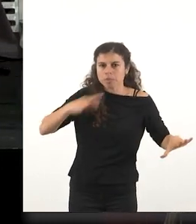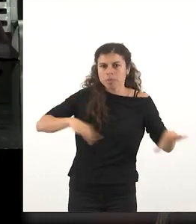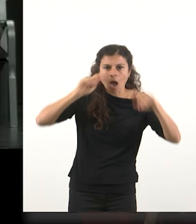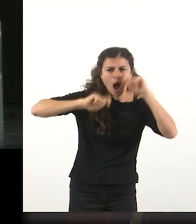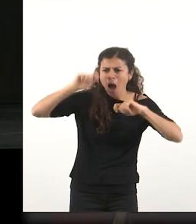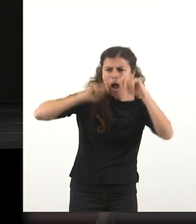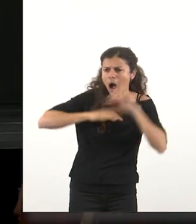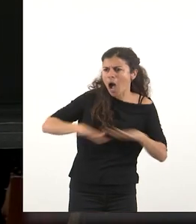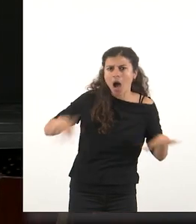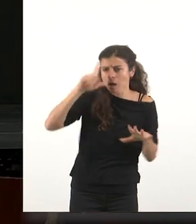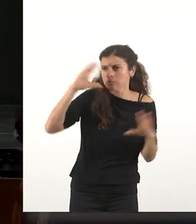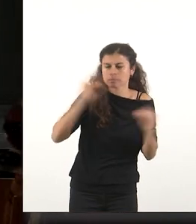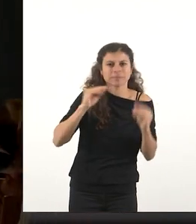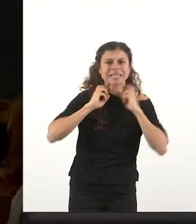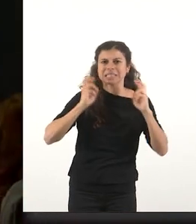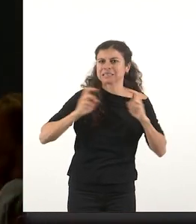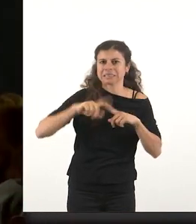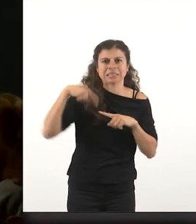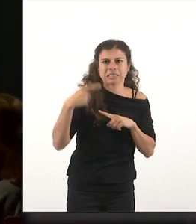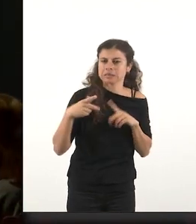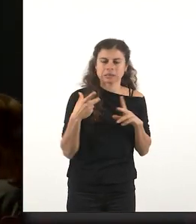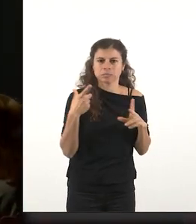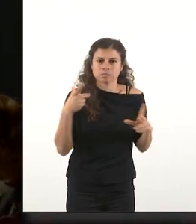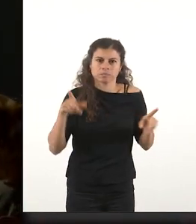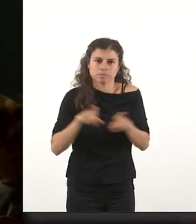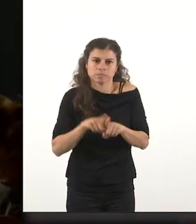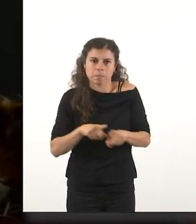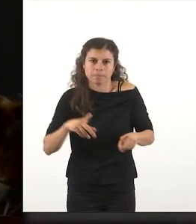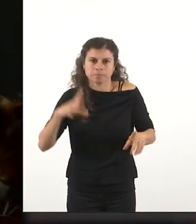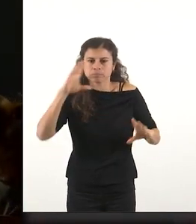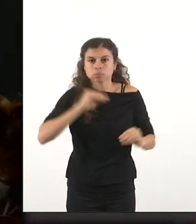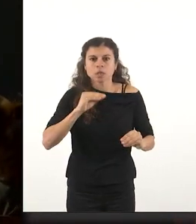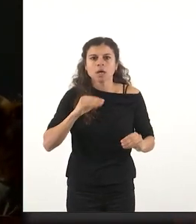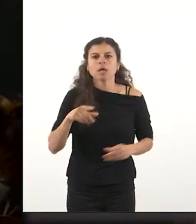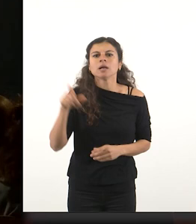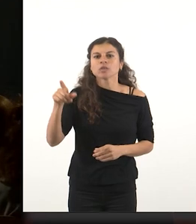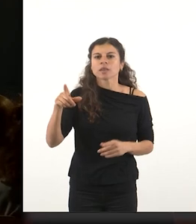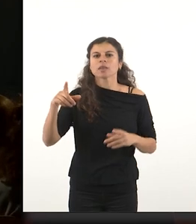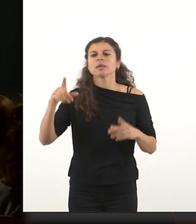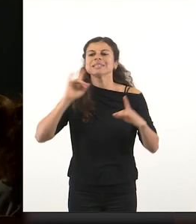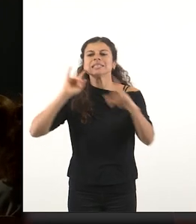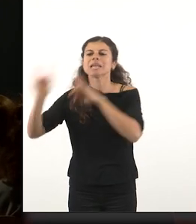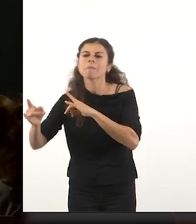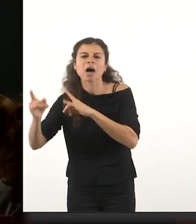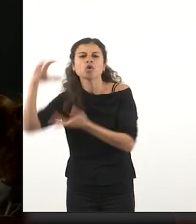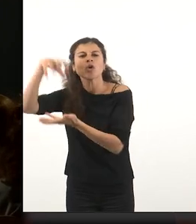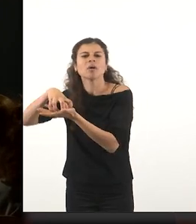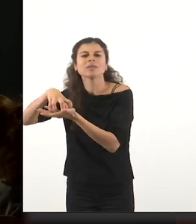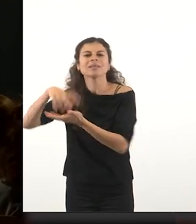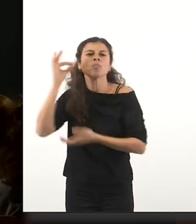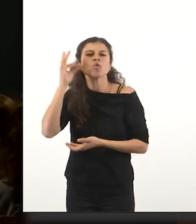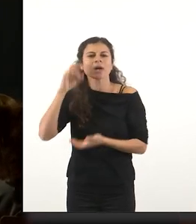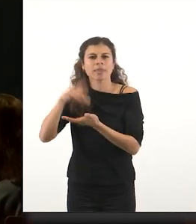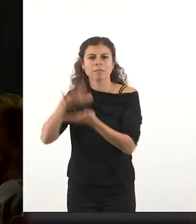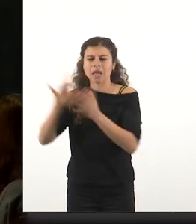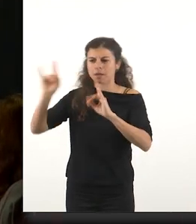amiga, me vieron ahí, me llamaron a la ambulancia, llamaron al centro de la mujer de Málaga. Y al día siguiente me vio con una psicóloga de mujeres maltratadas. Digo, ¿qué dice?